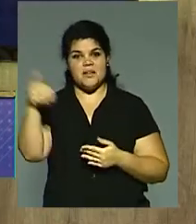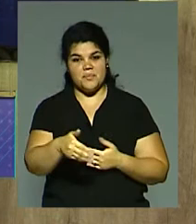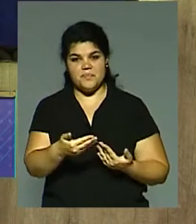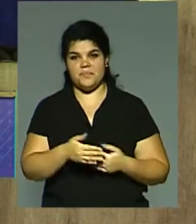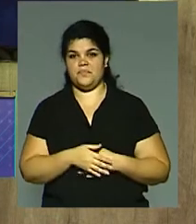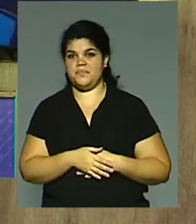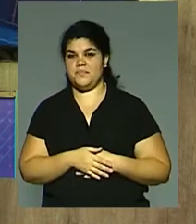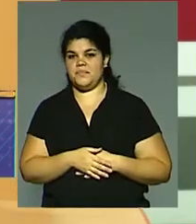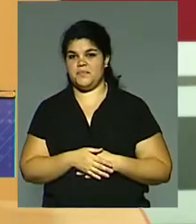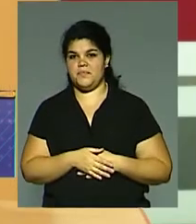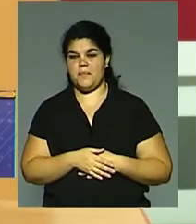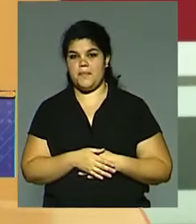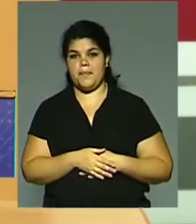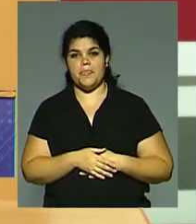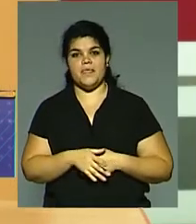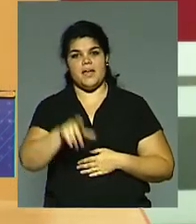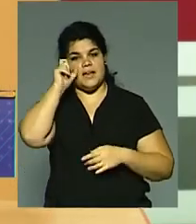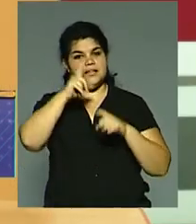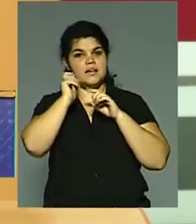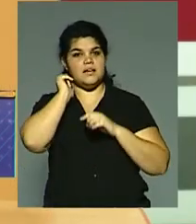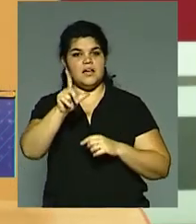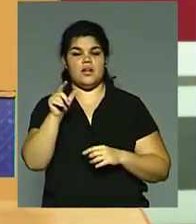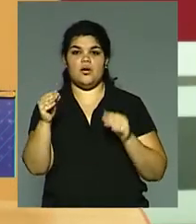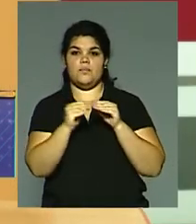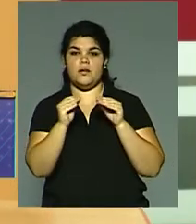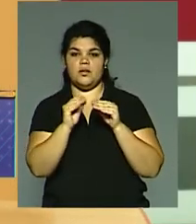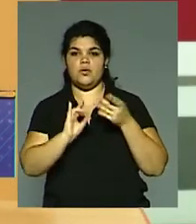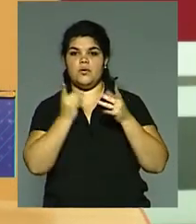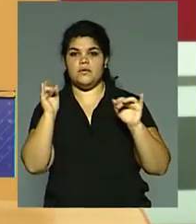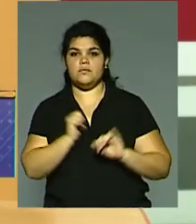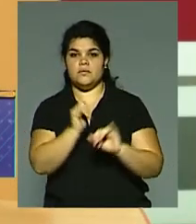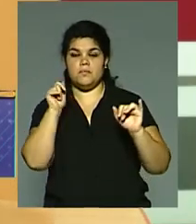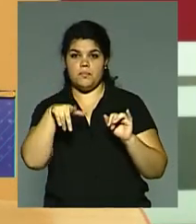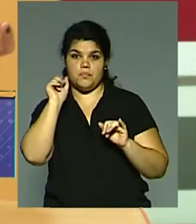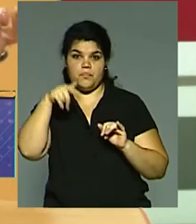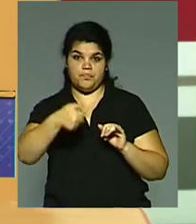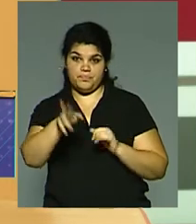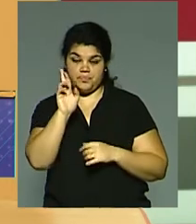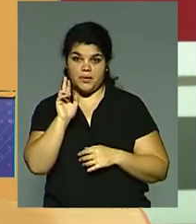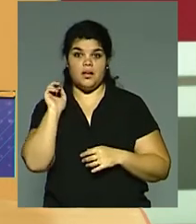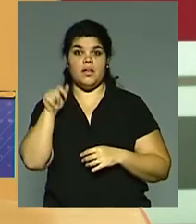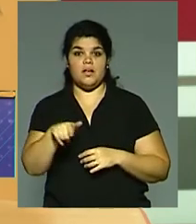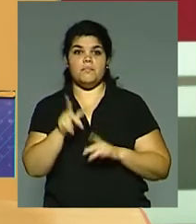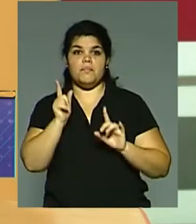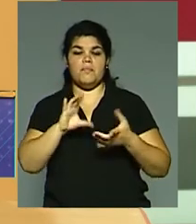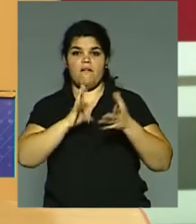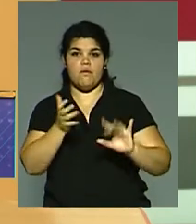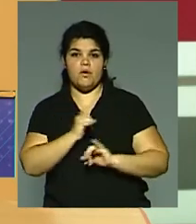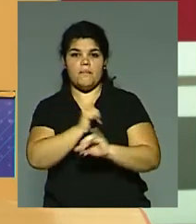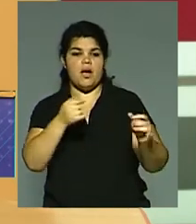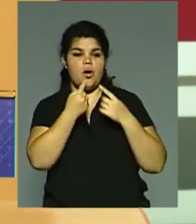estaremos. Muchas gracias. Ezequiel Derún, nuestro compañero de unidiversidad.com.ar, haciendo un análisis del panorama electoral. Sondeo de